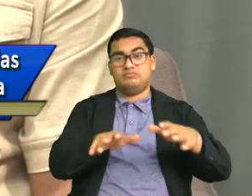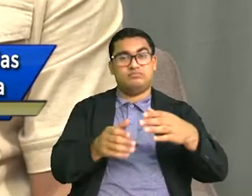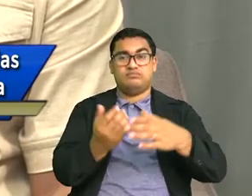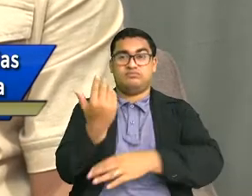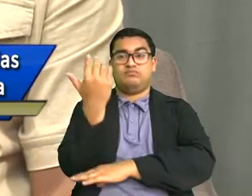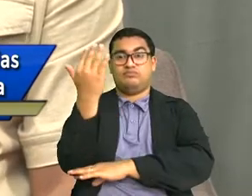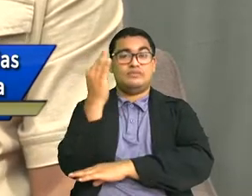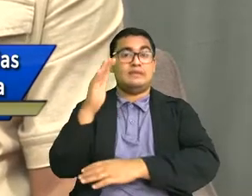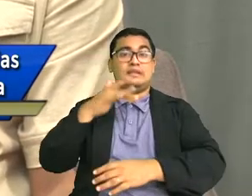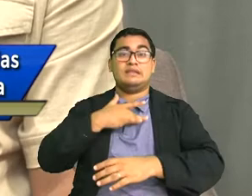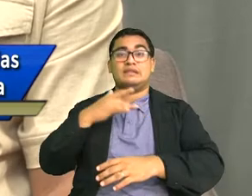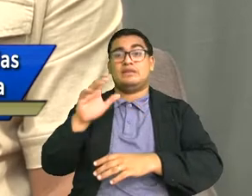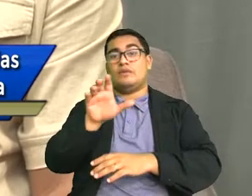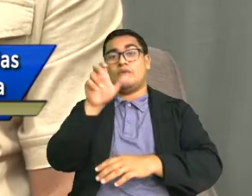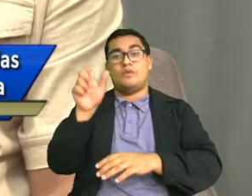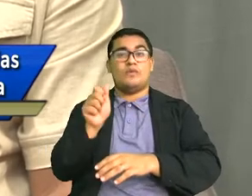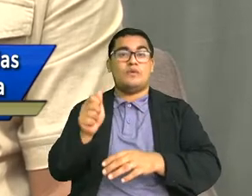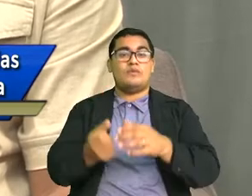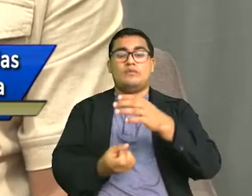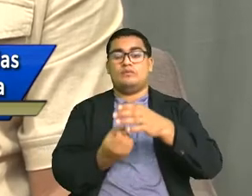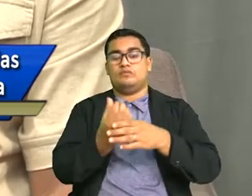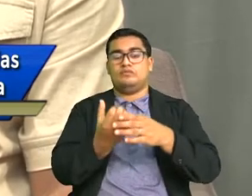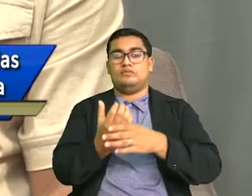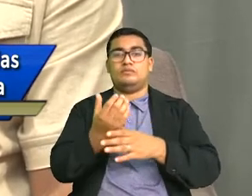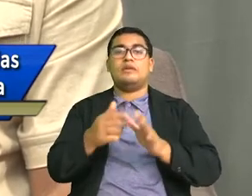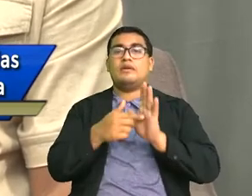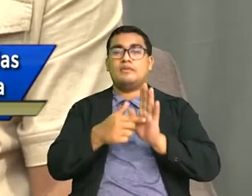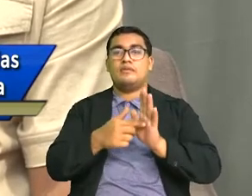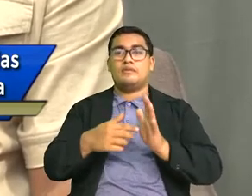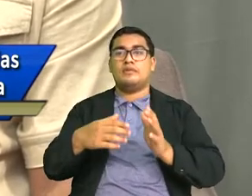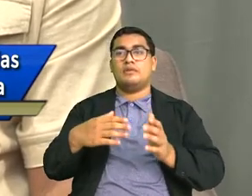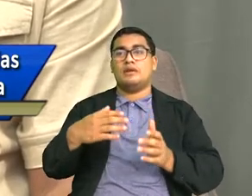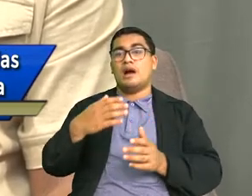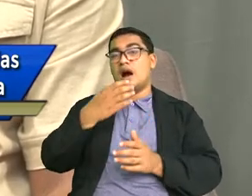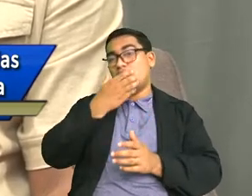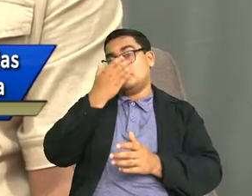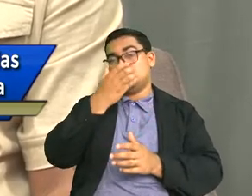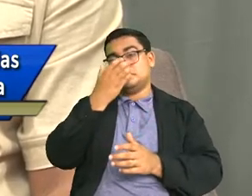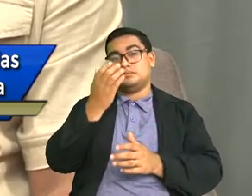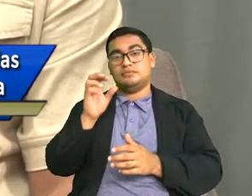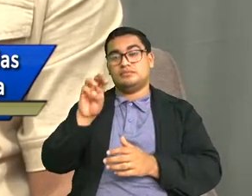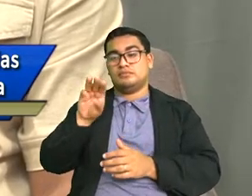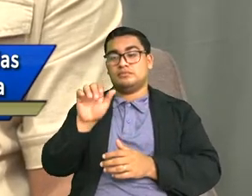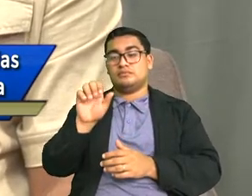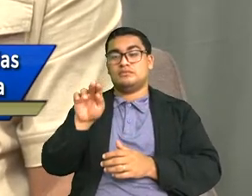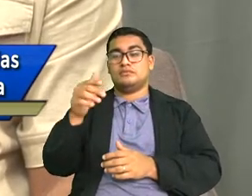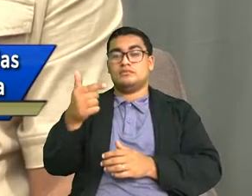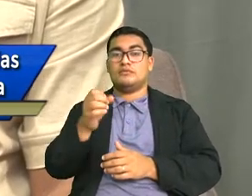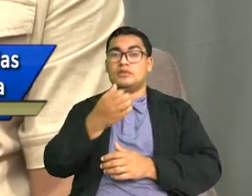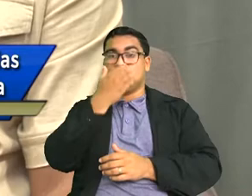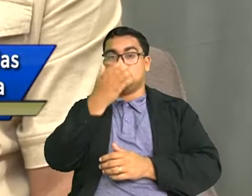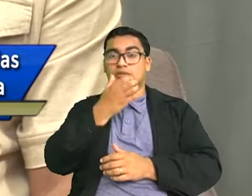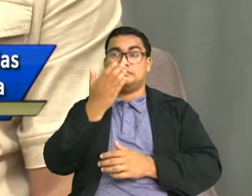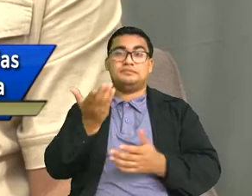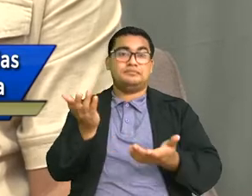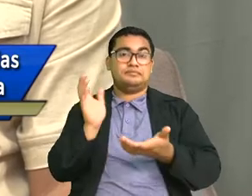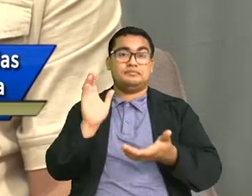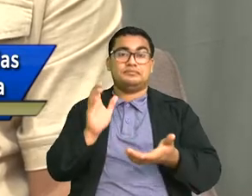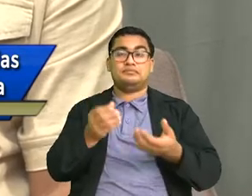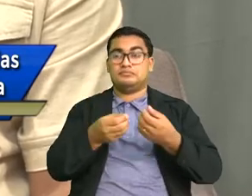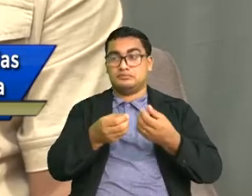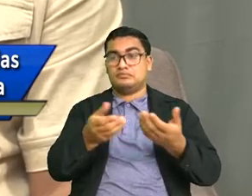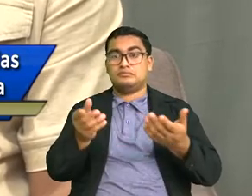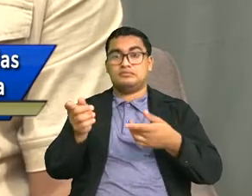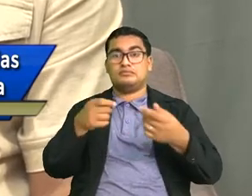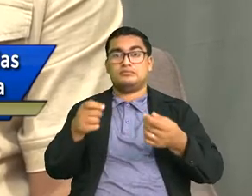otros cultivos tenemos allí mango verdad tenemos productores de mango que abastecen los mercados nacionales